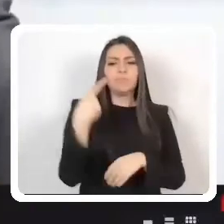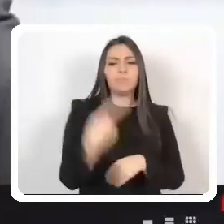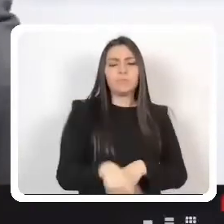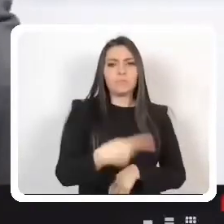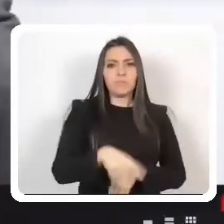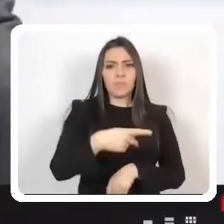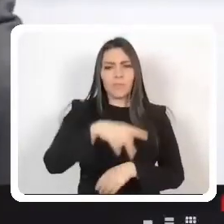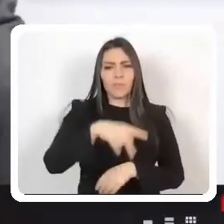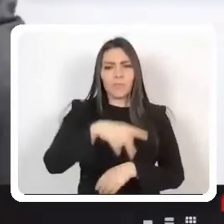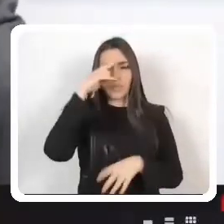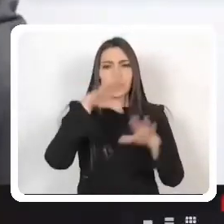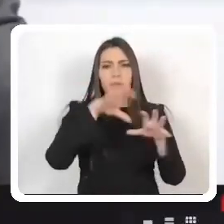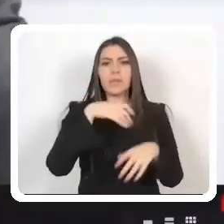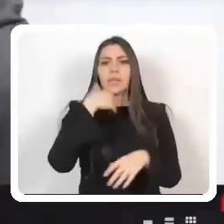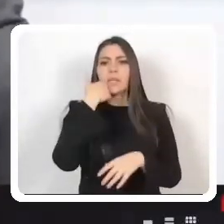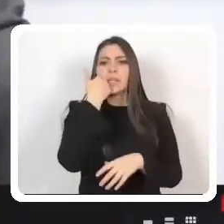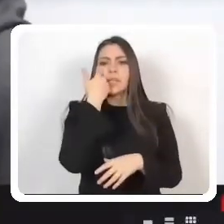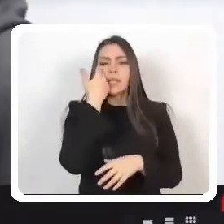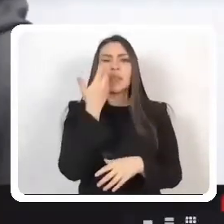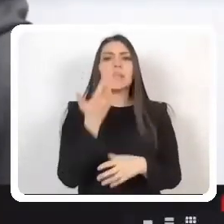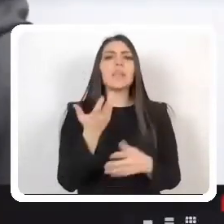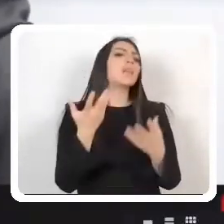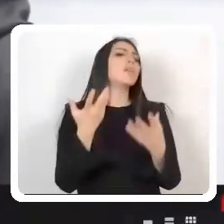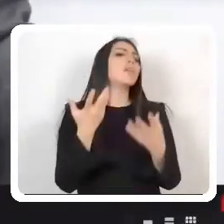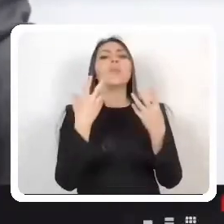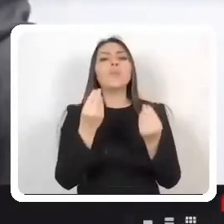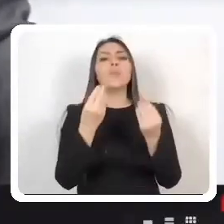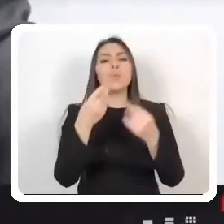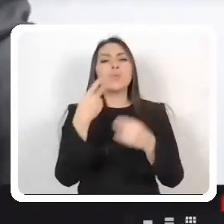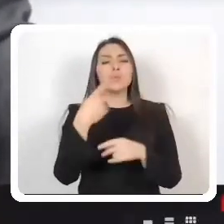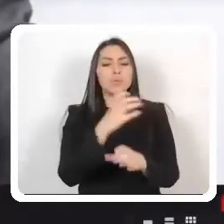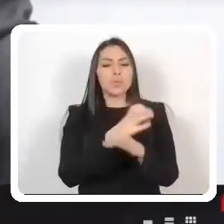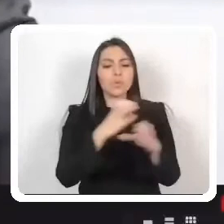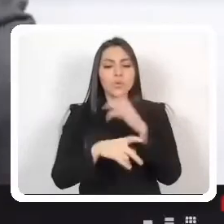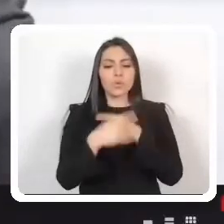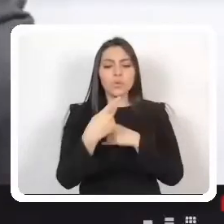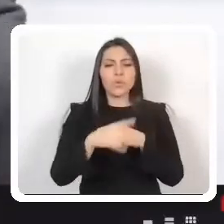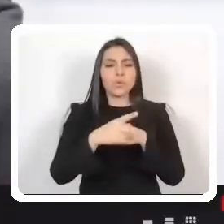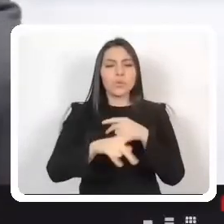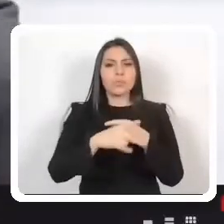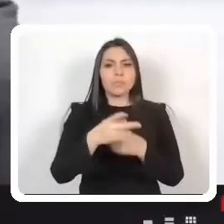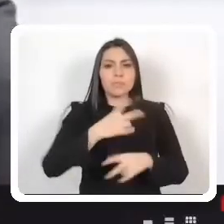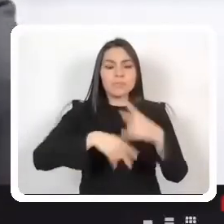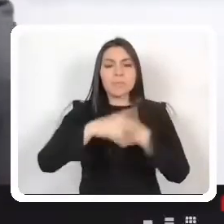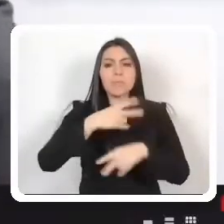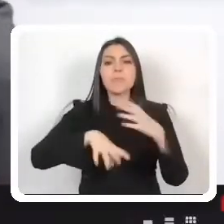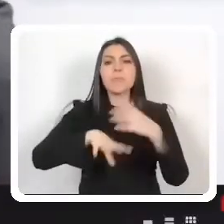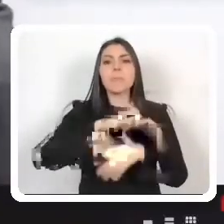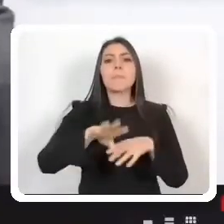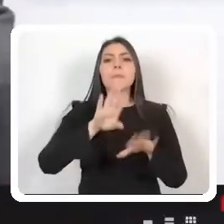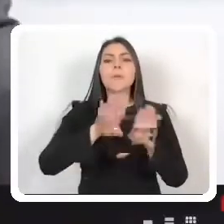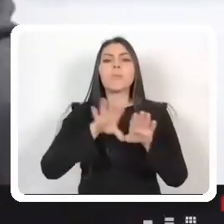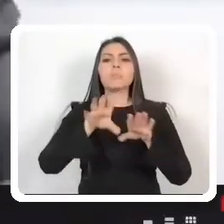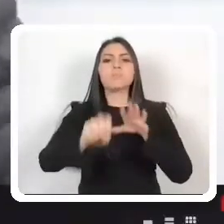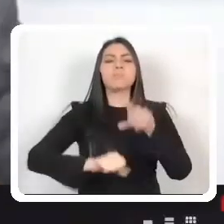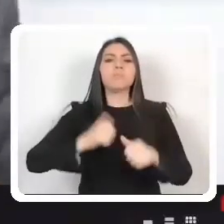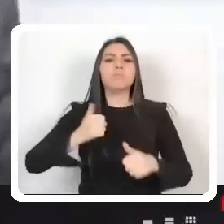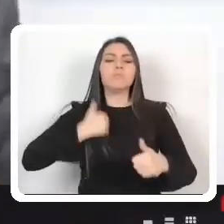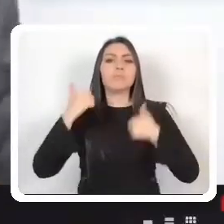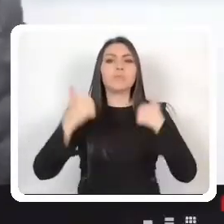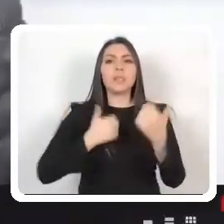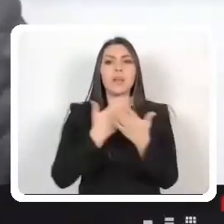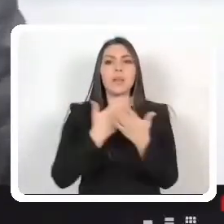de materia prima y consumidor de productos elaborados. Esto queda muy claro con el reflejo de que